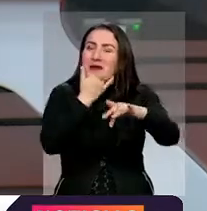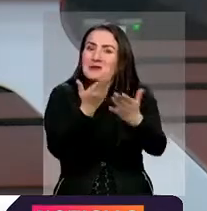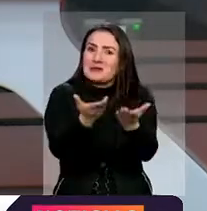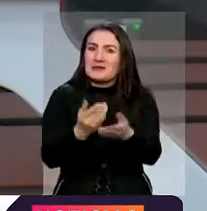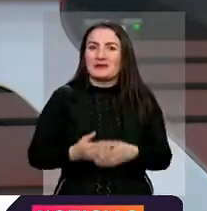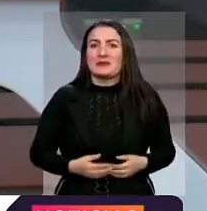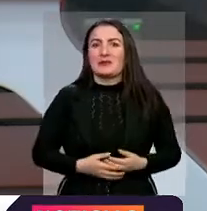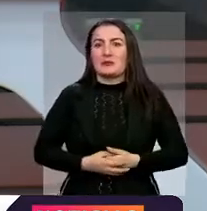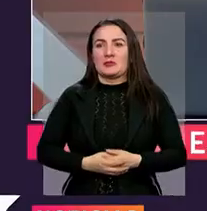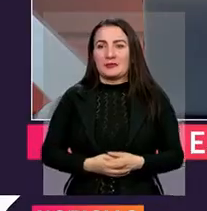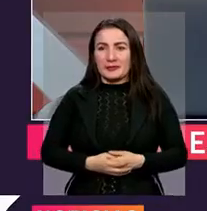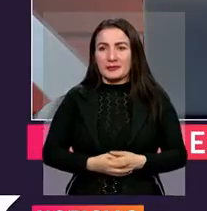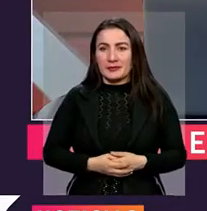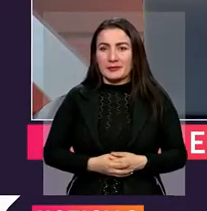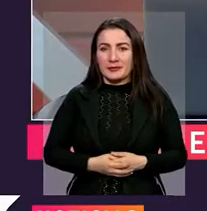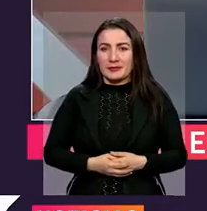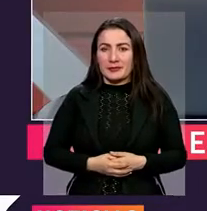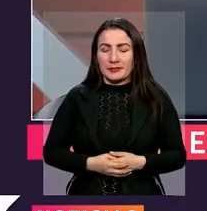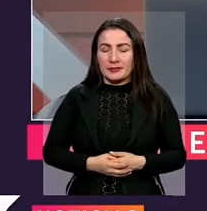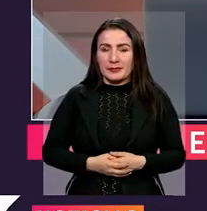tienen?